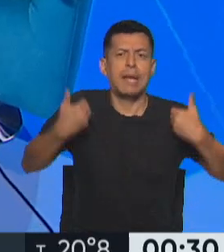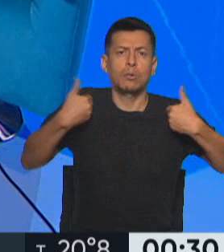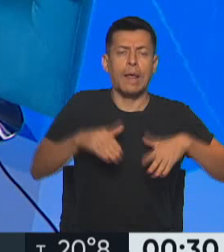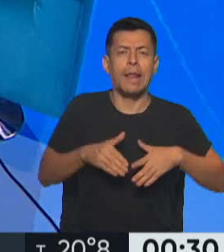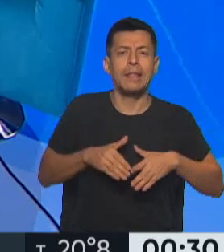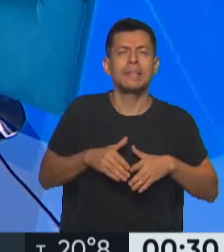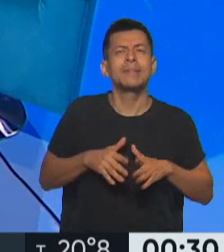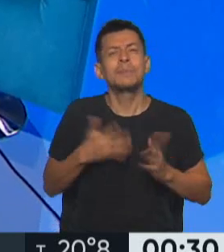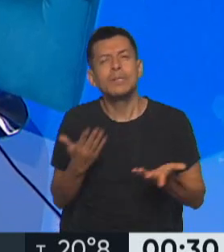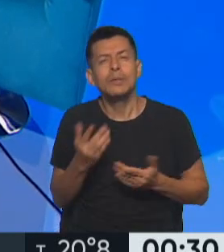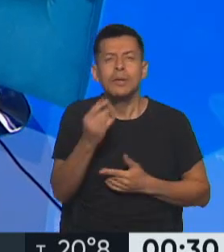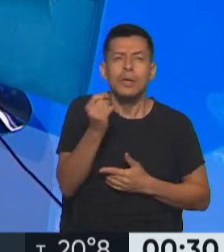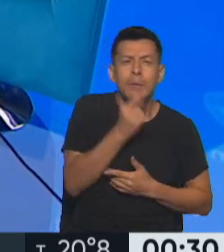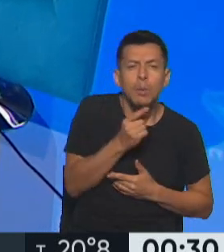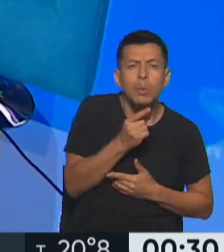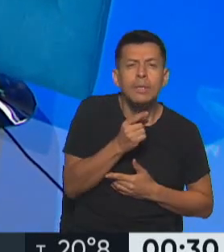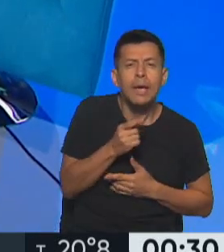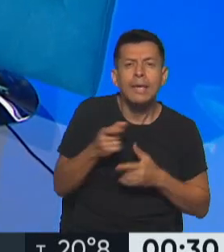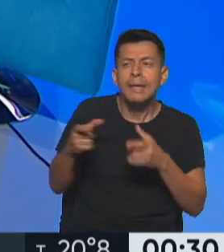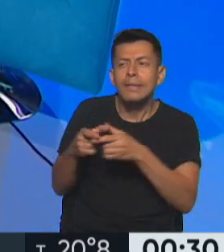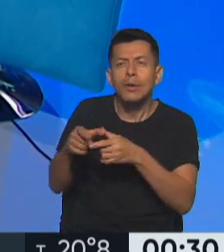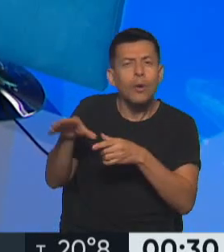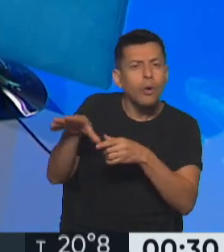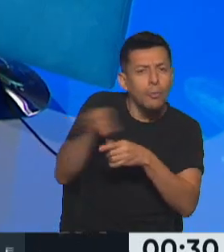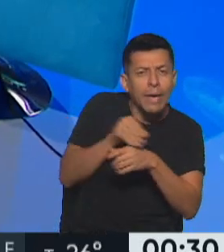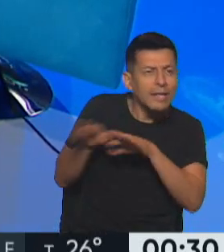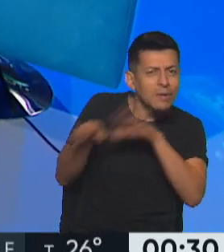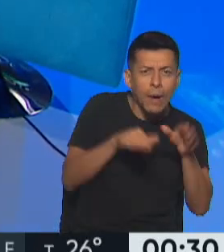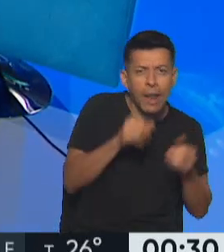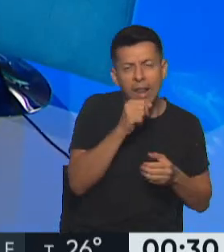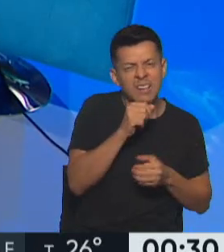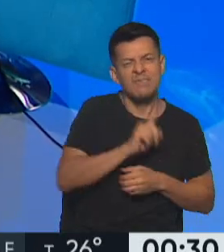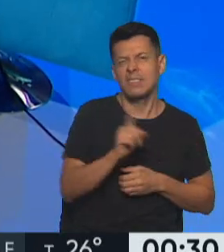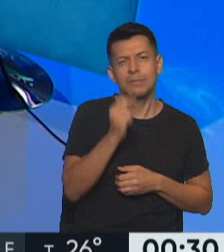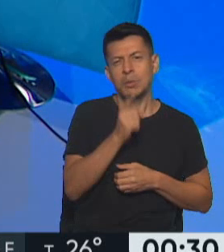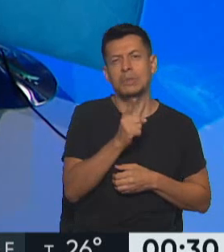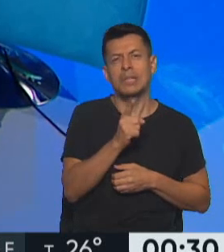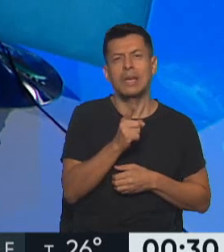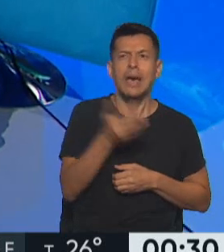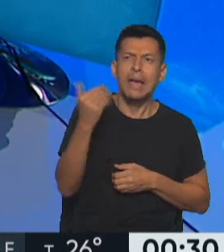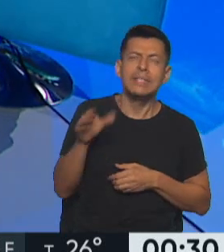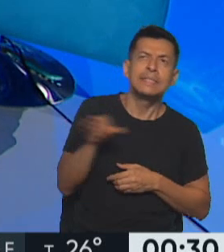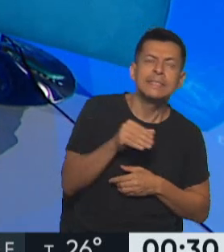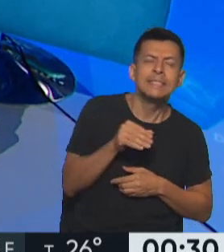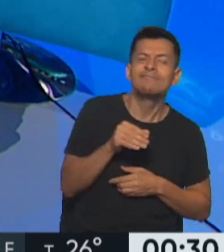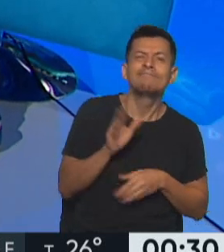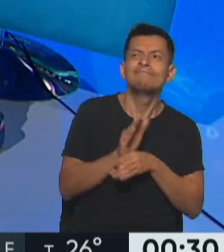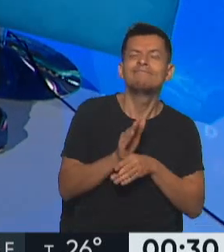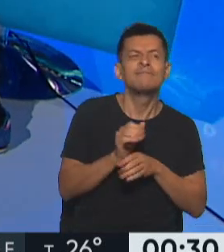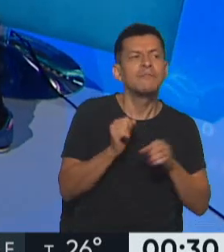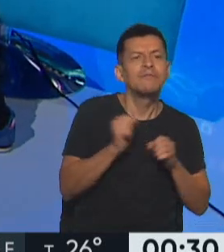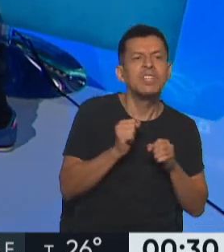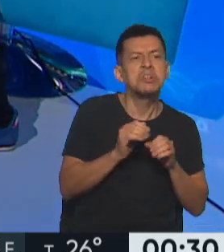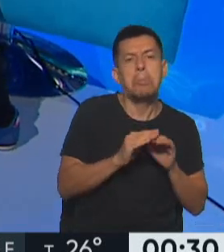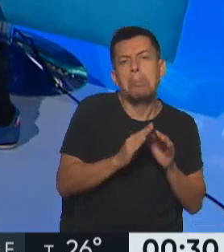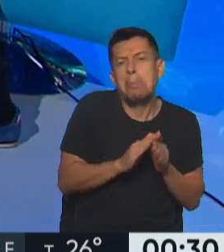mucho como imitar exactamente el disco. Y las veces que intenté eso, sentí que se enfriaba mucho el show. No, pues se calienta con todo.